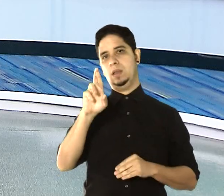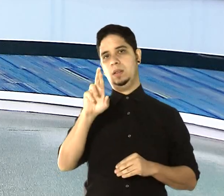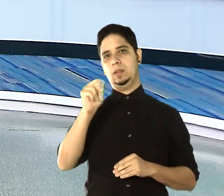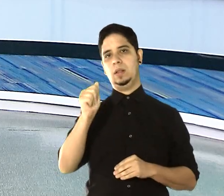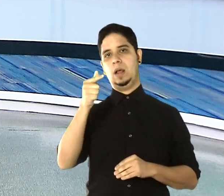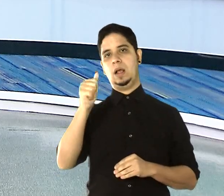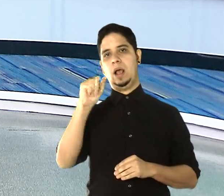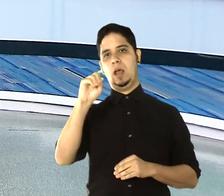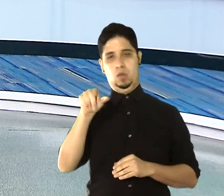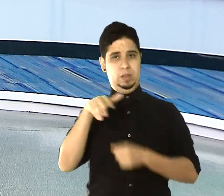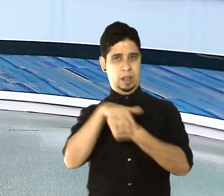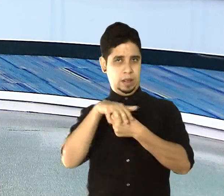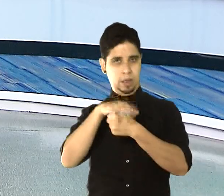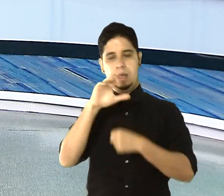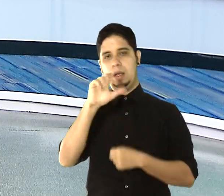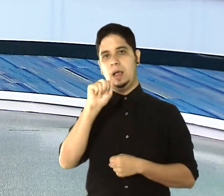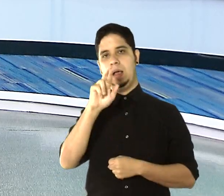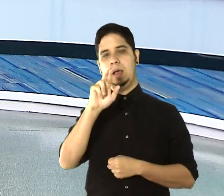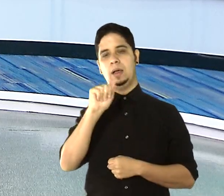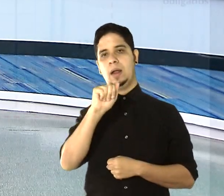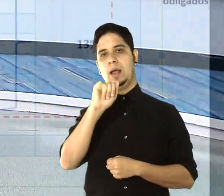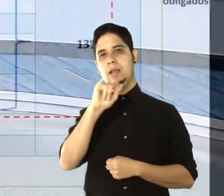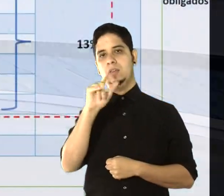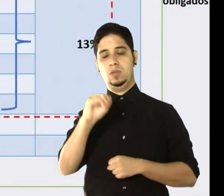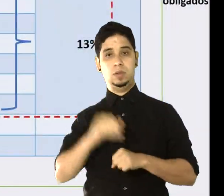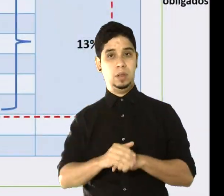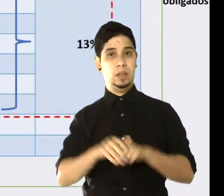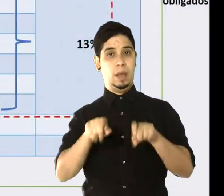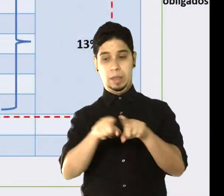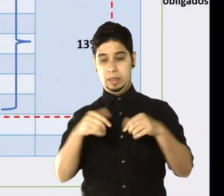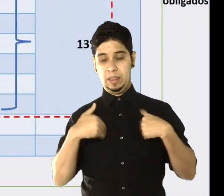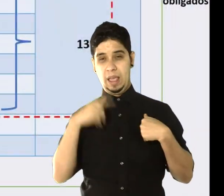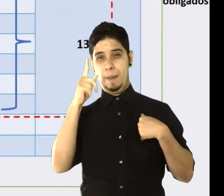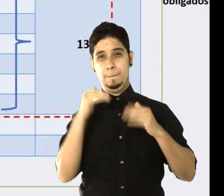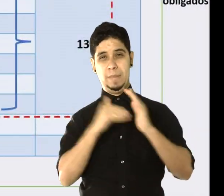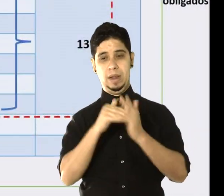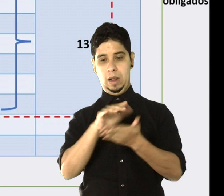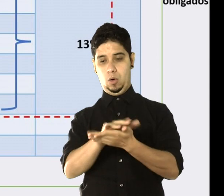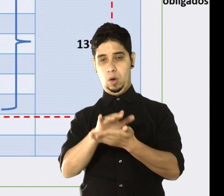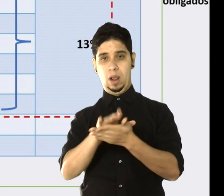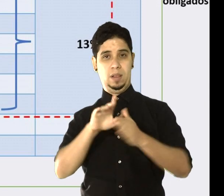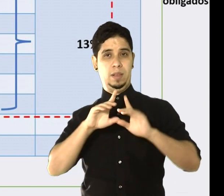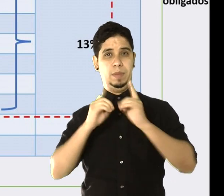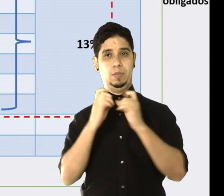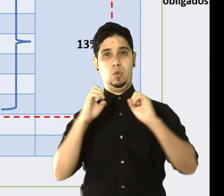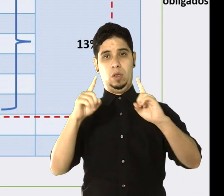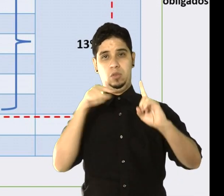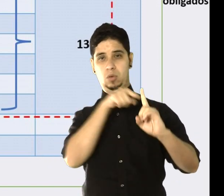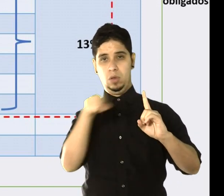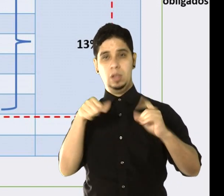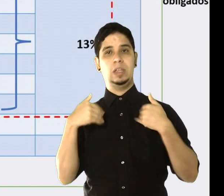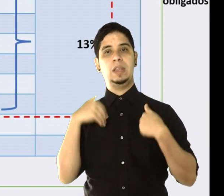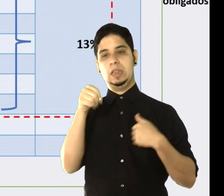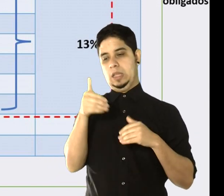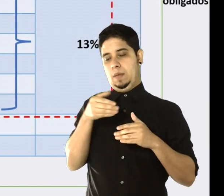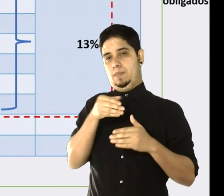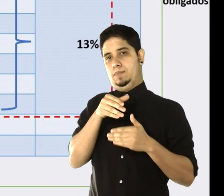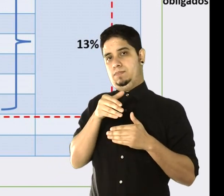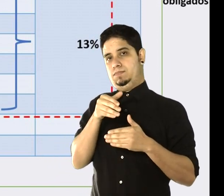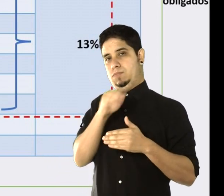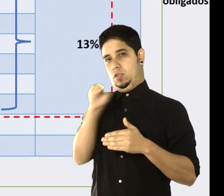fondos. Además de eso, tienes cerca de 1.000 escuelas del Departamento de Educación, tienen el 10% de los fondos. Este